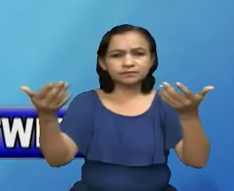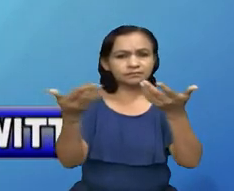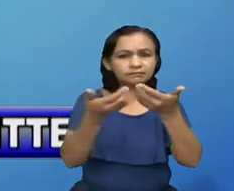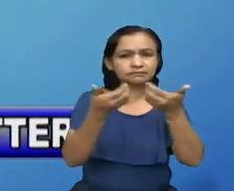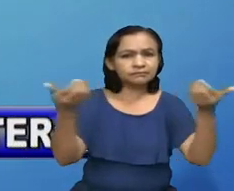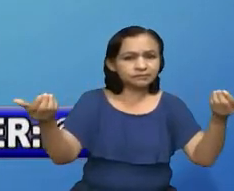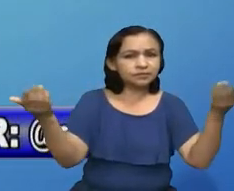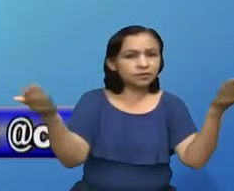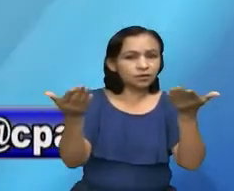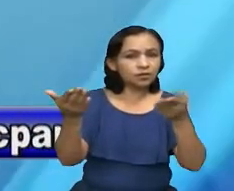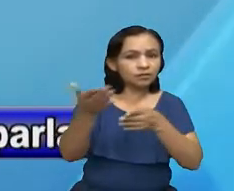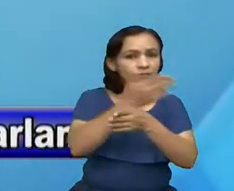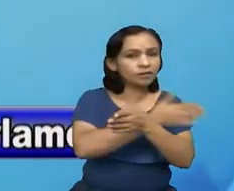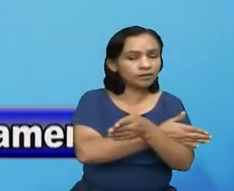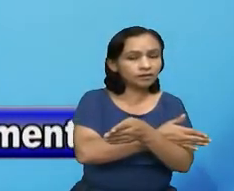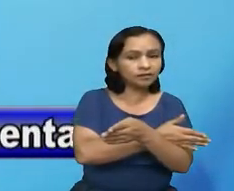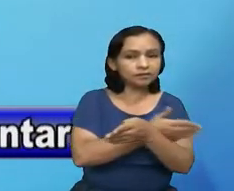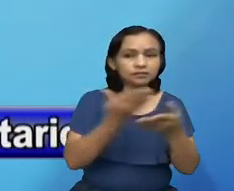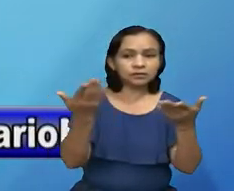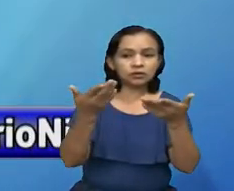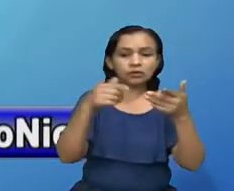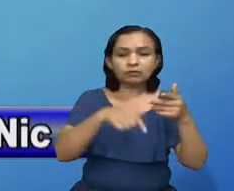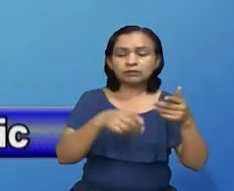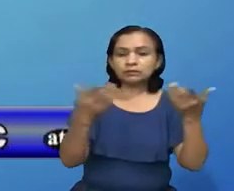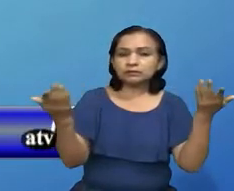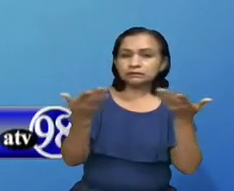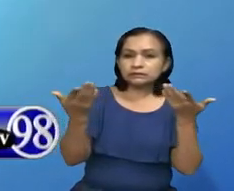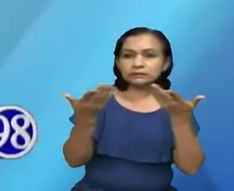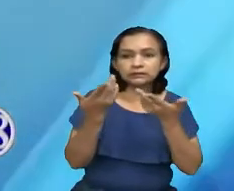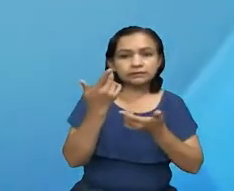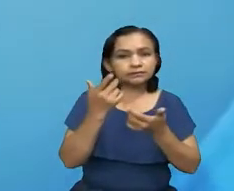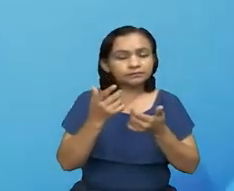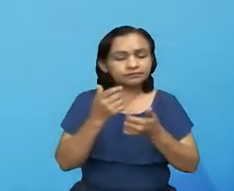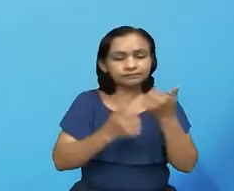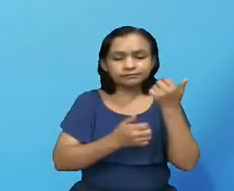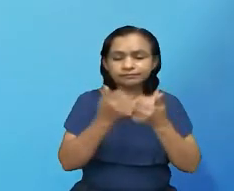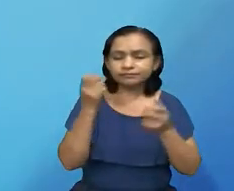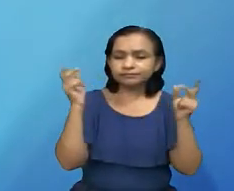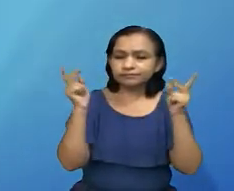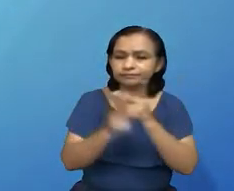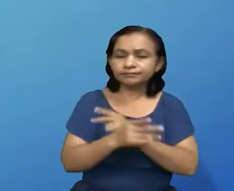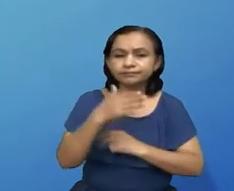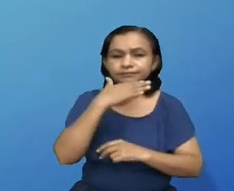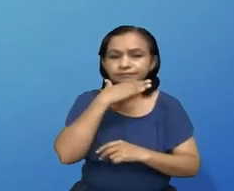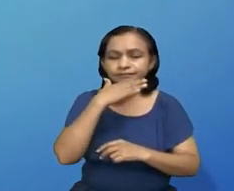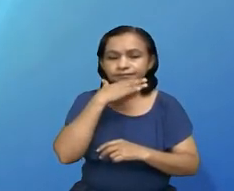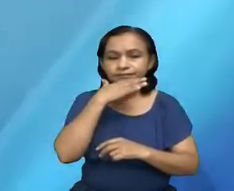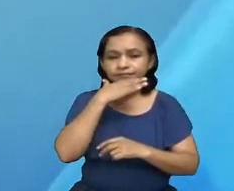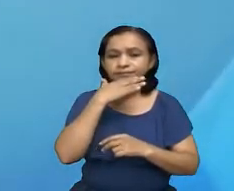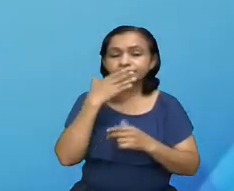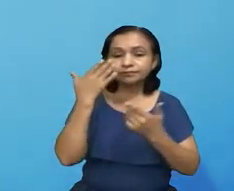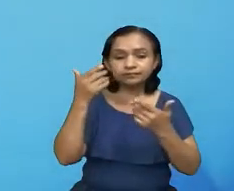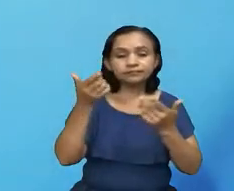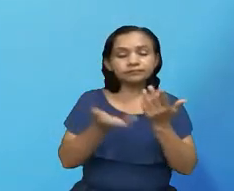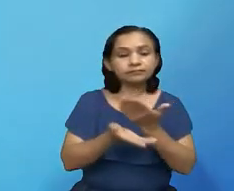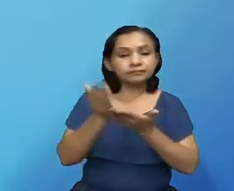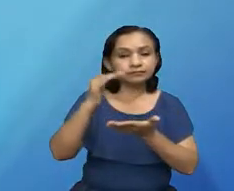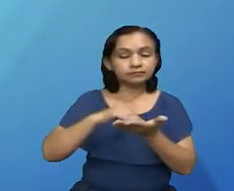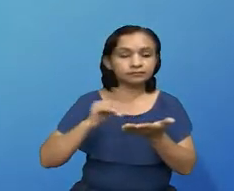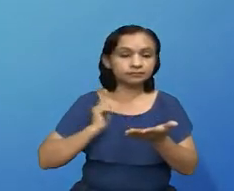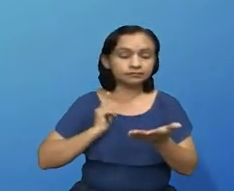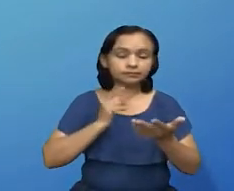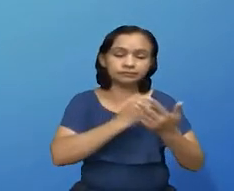separaron, cómo nos dejaron. Tragedias inmensas de las que nos estamos recuperando con